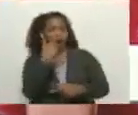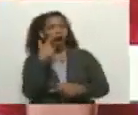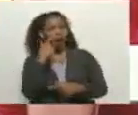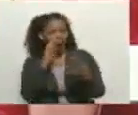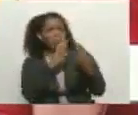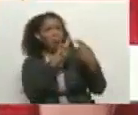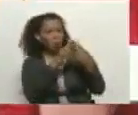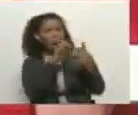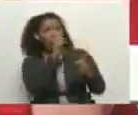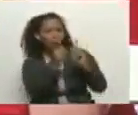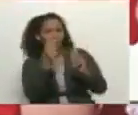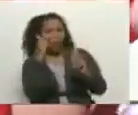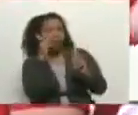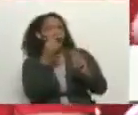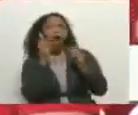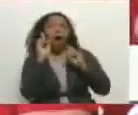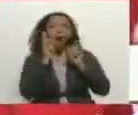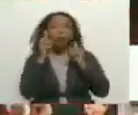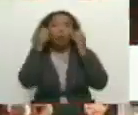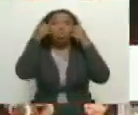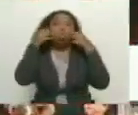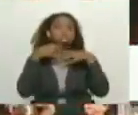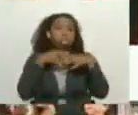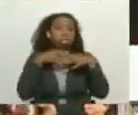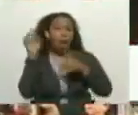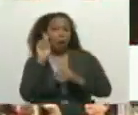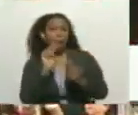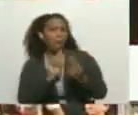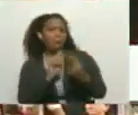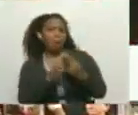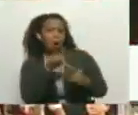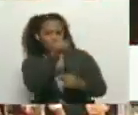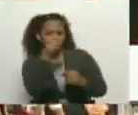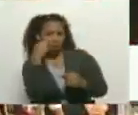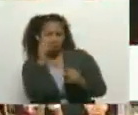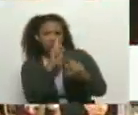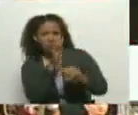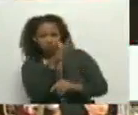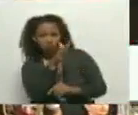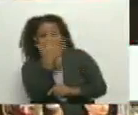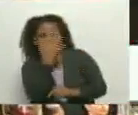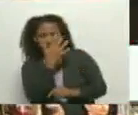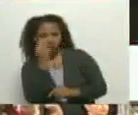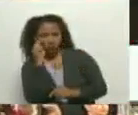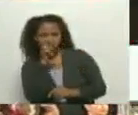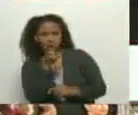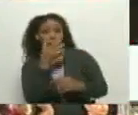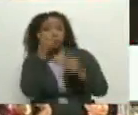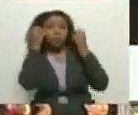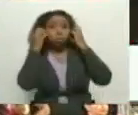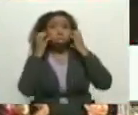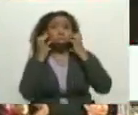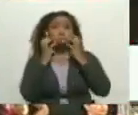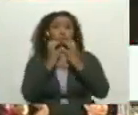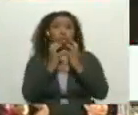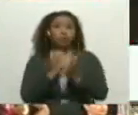¿eh? Hay unos que se dejan la barba y uno no los conoce ahora, pero ya está uno. Es con su barba, ¿eh?